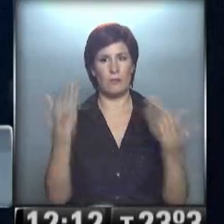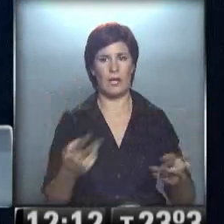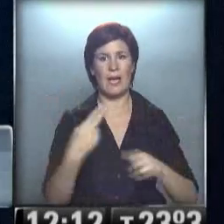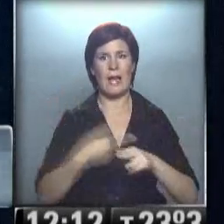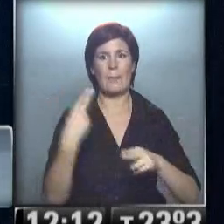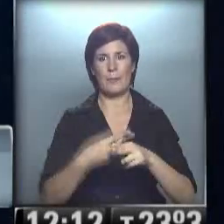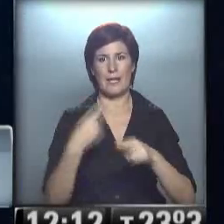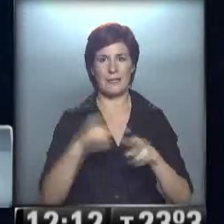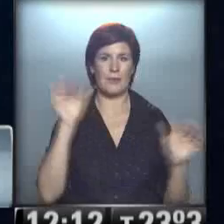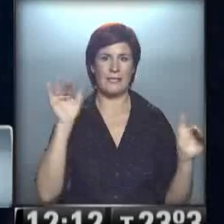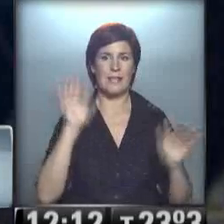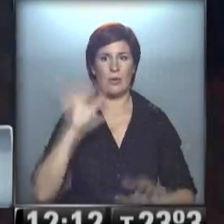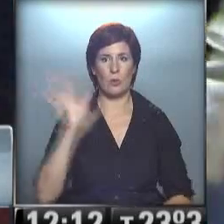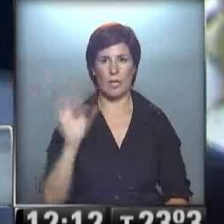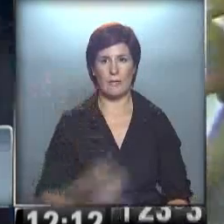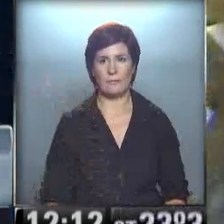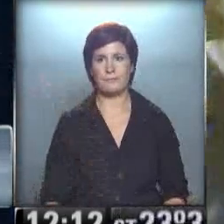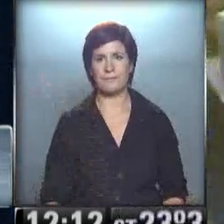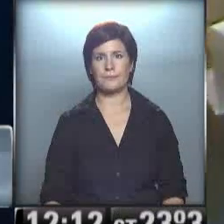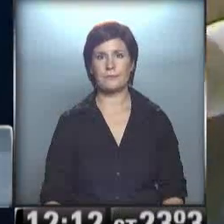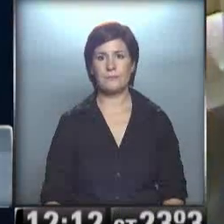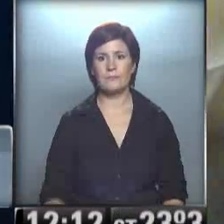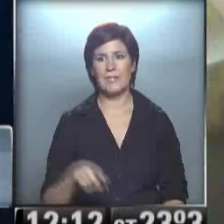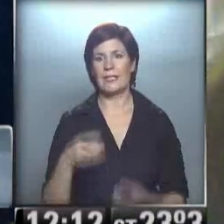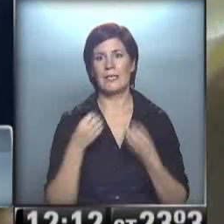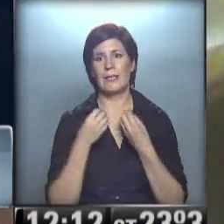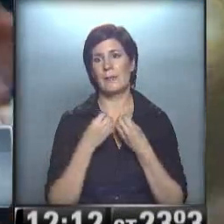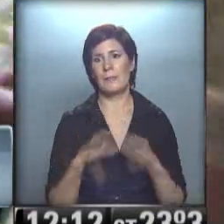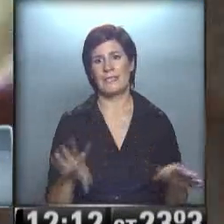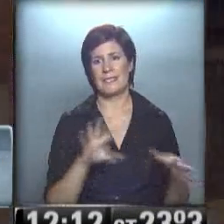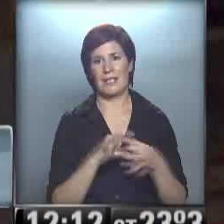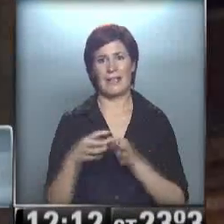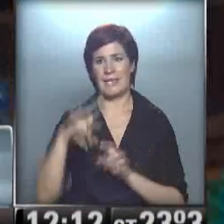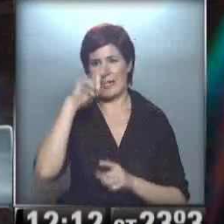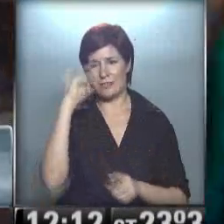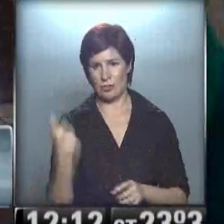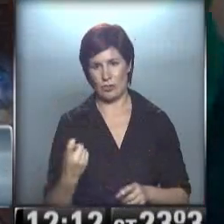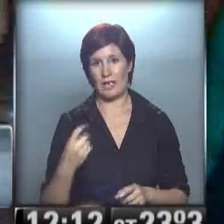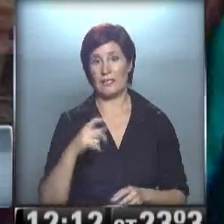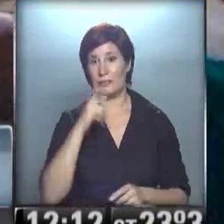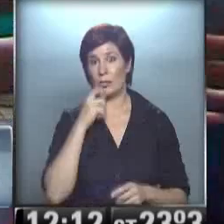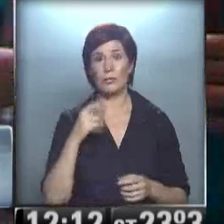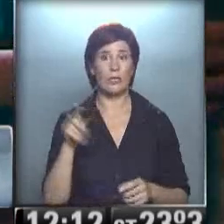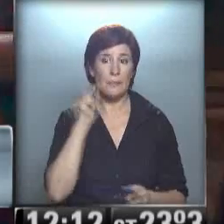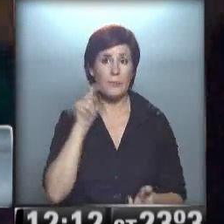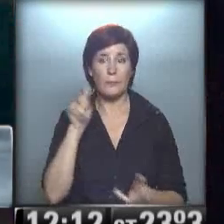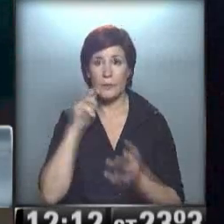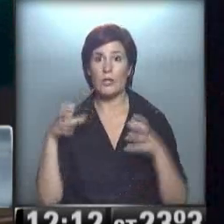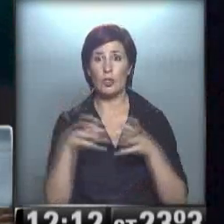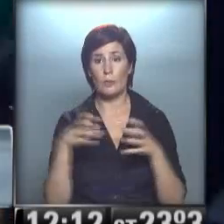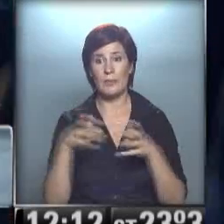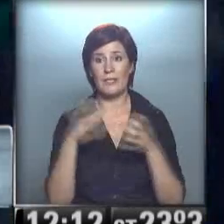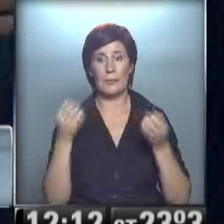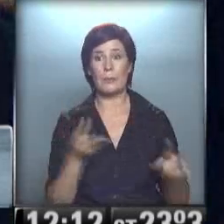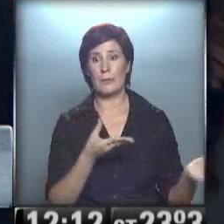a la gente la presidenta de la Nación. Estamos a punto de ingresar en la cadena nacional. Cuando ahora la presidenta está saludando al comité de bienvenida